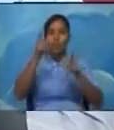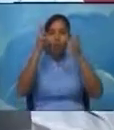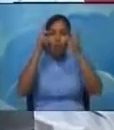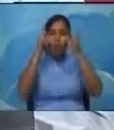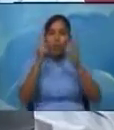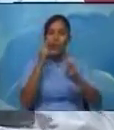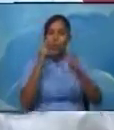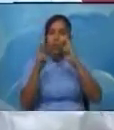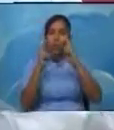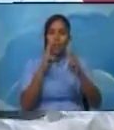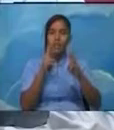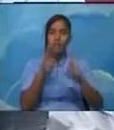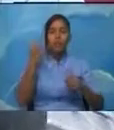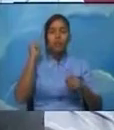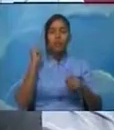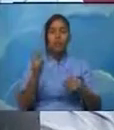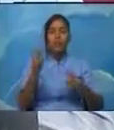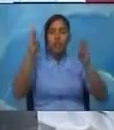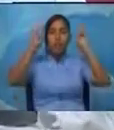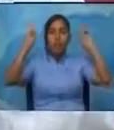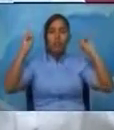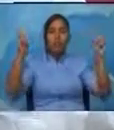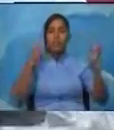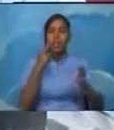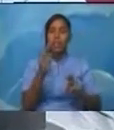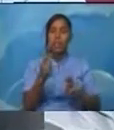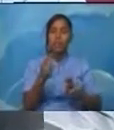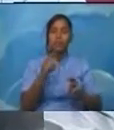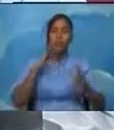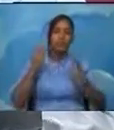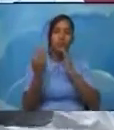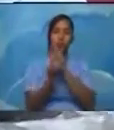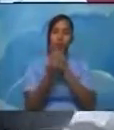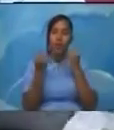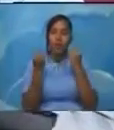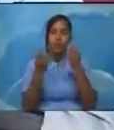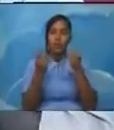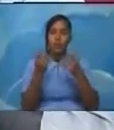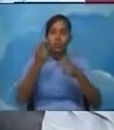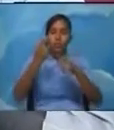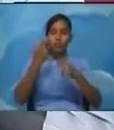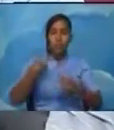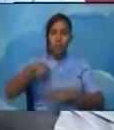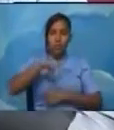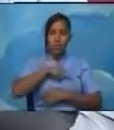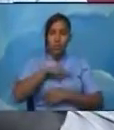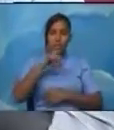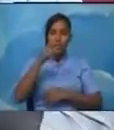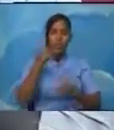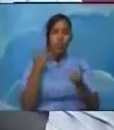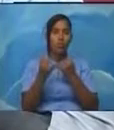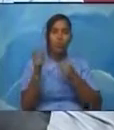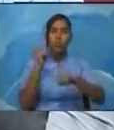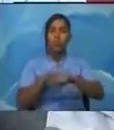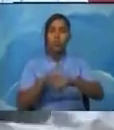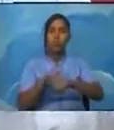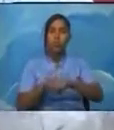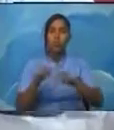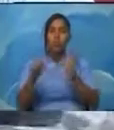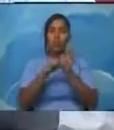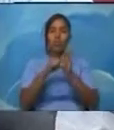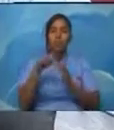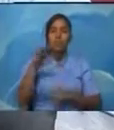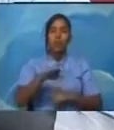oír o ver. Gloria al Señor. Y por eso es que Moisés le dijo, guardaos mucho. Nosotros en este último tiempo donde